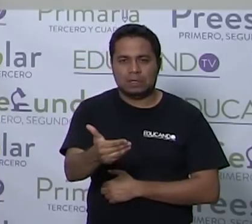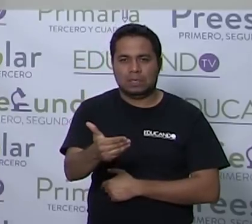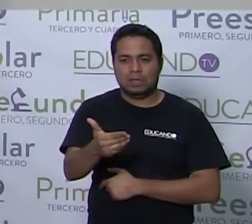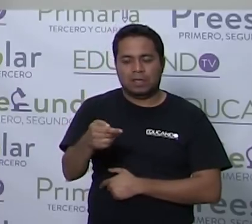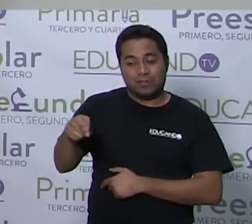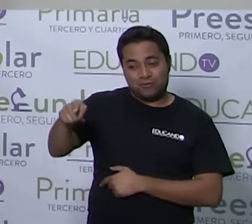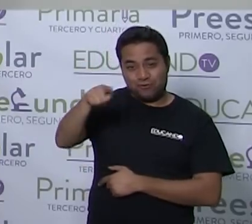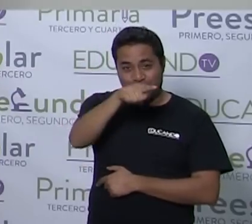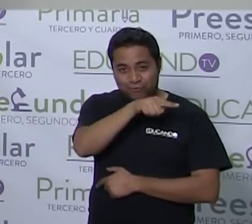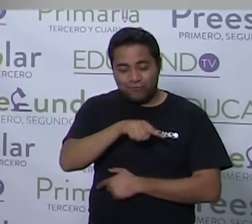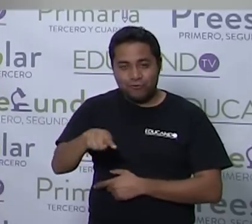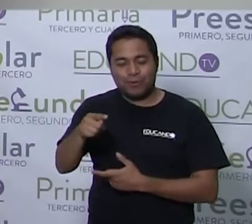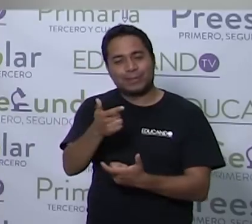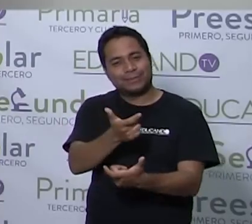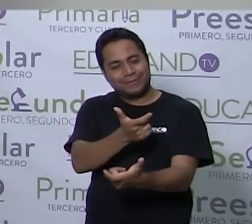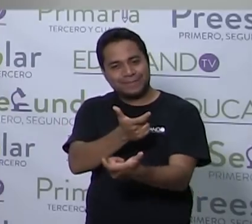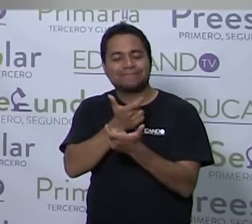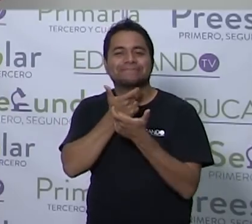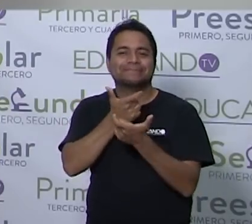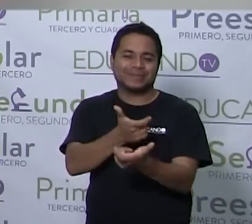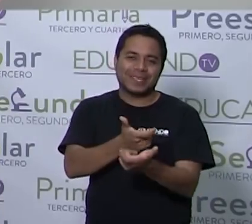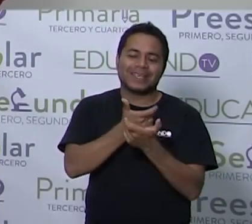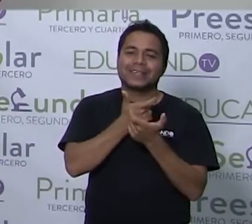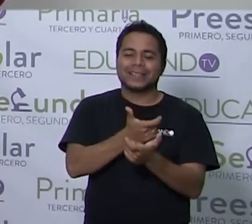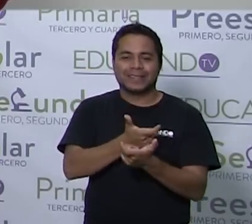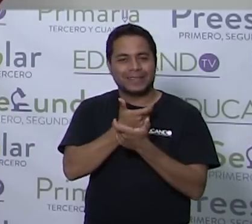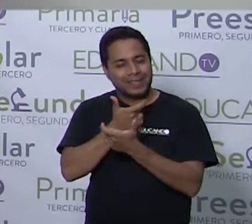entre risas,